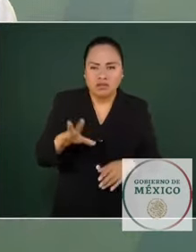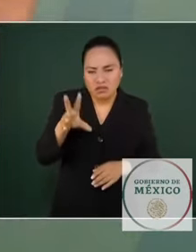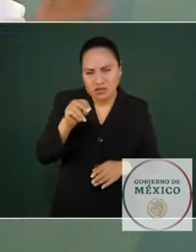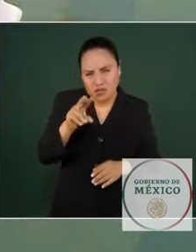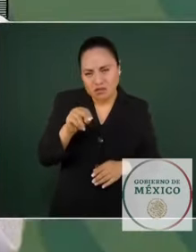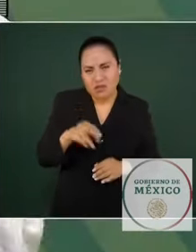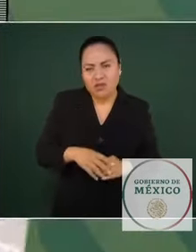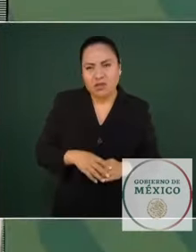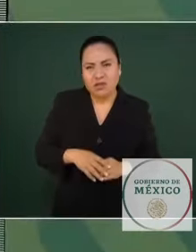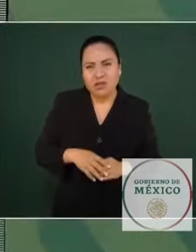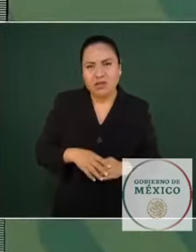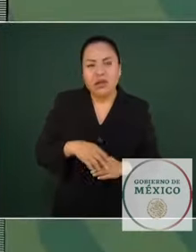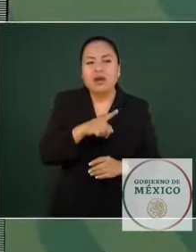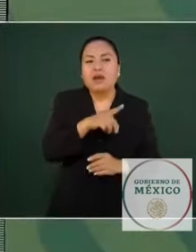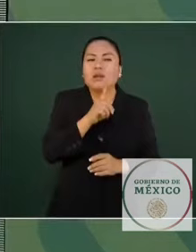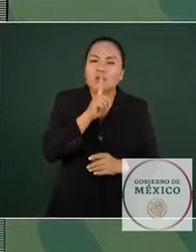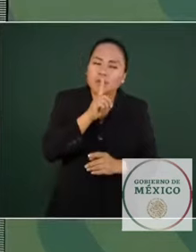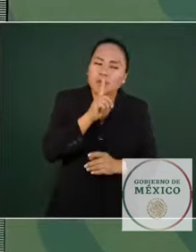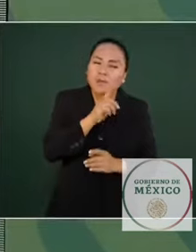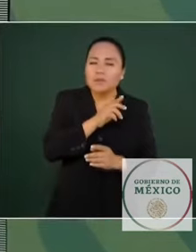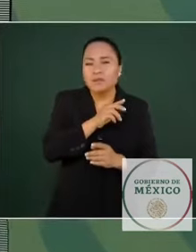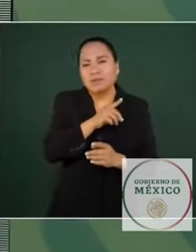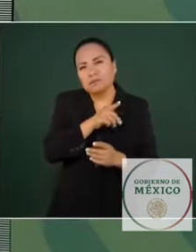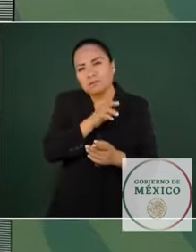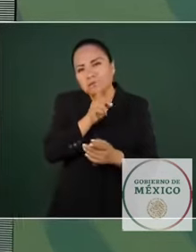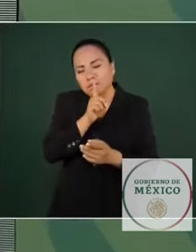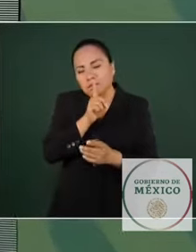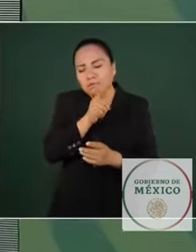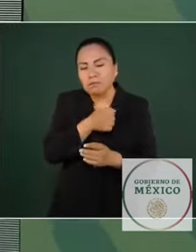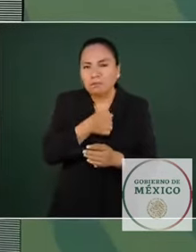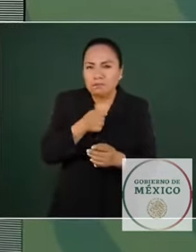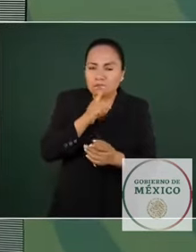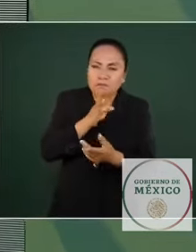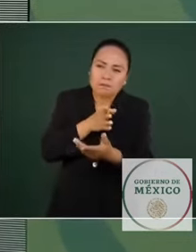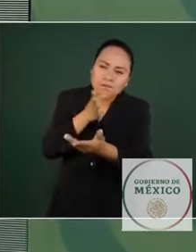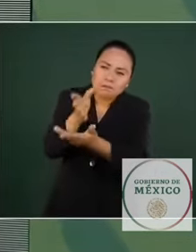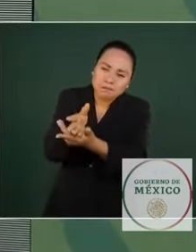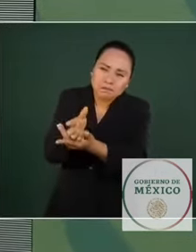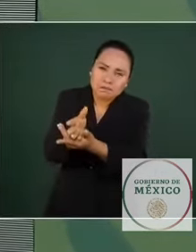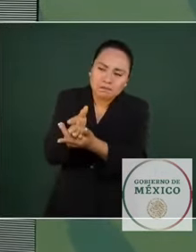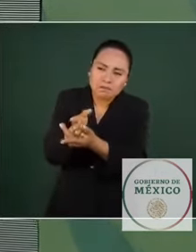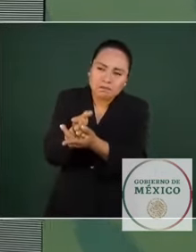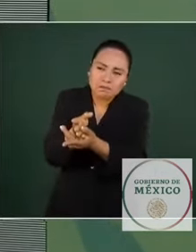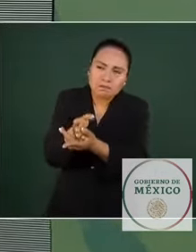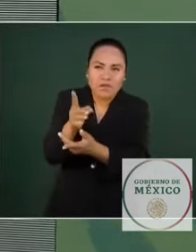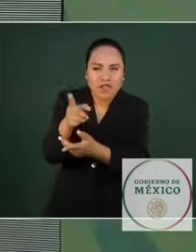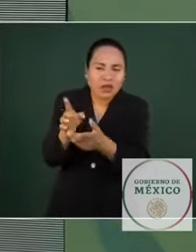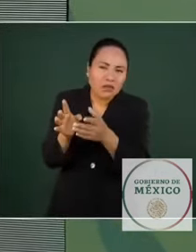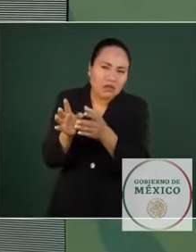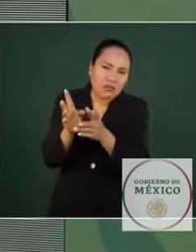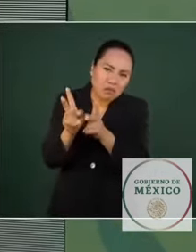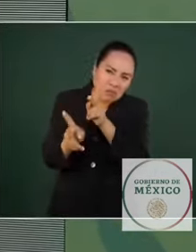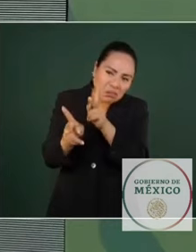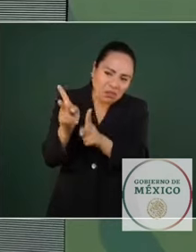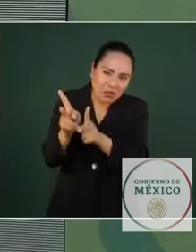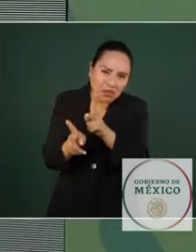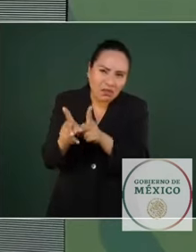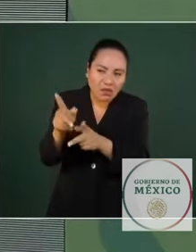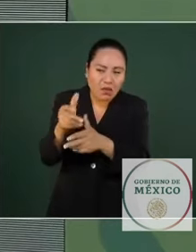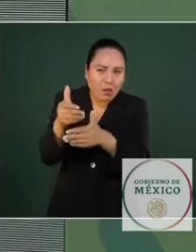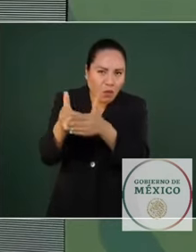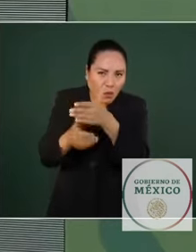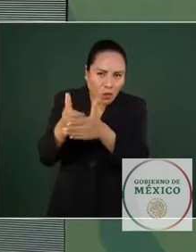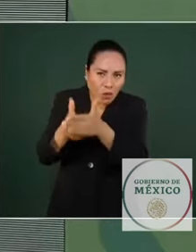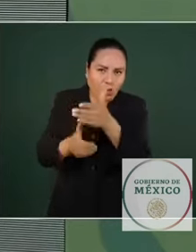vayan a verlo y díganles de que sus contadores